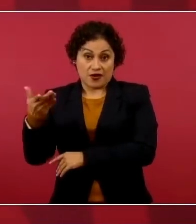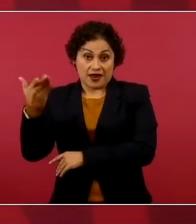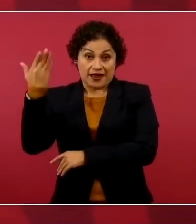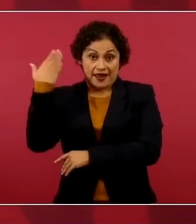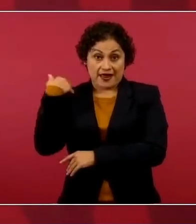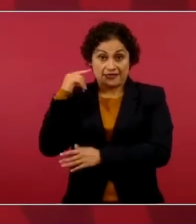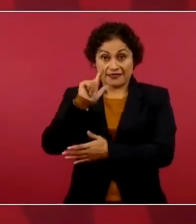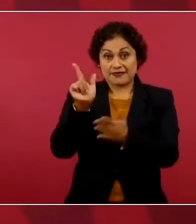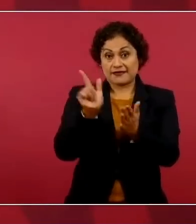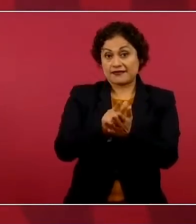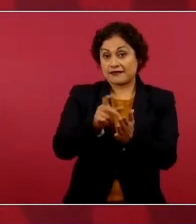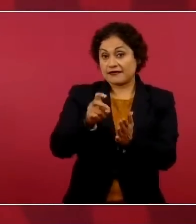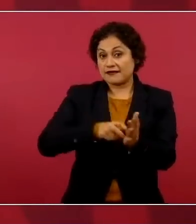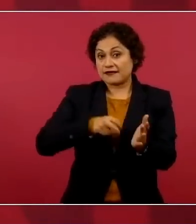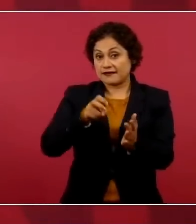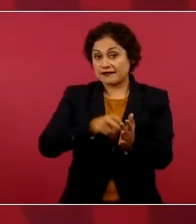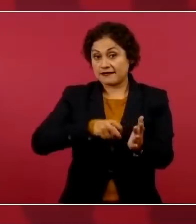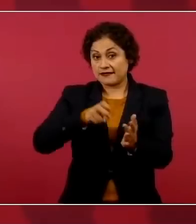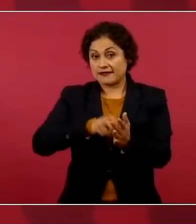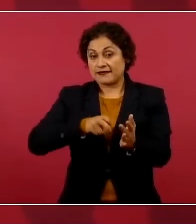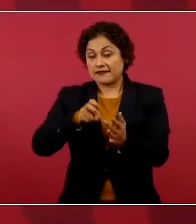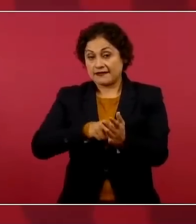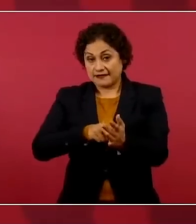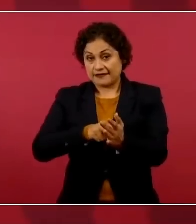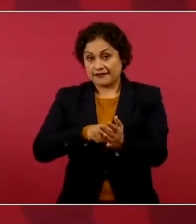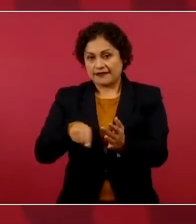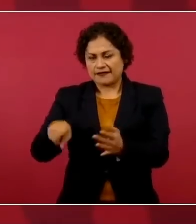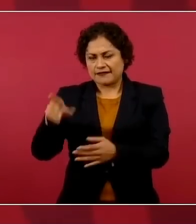precisamente para que no fuese fácil